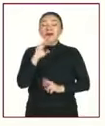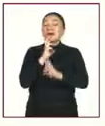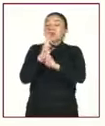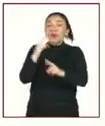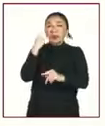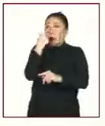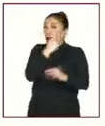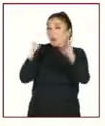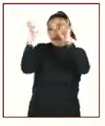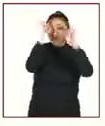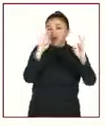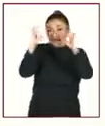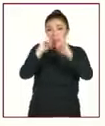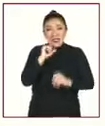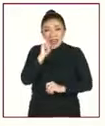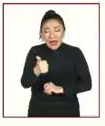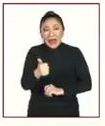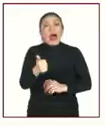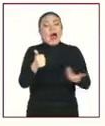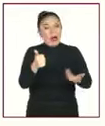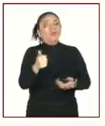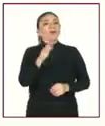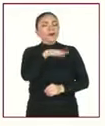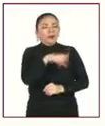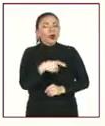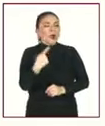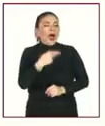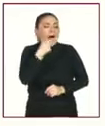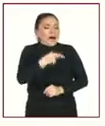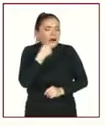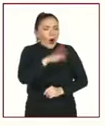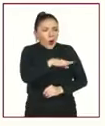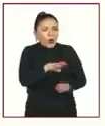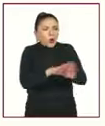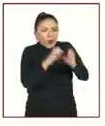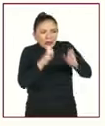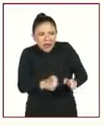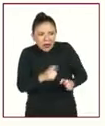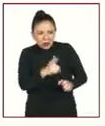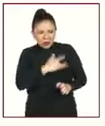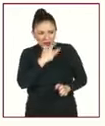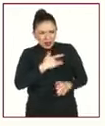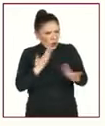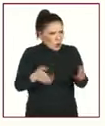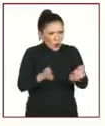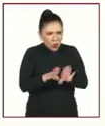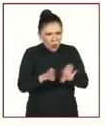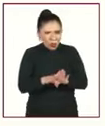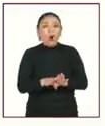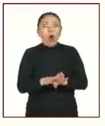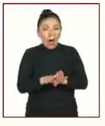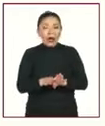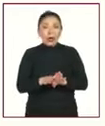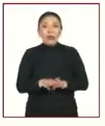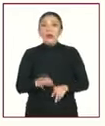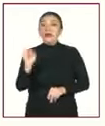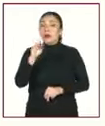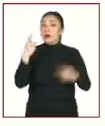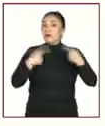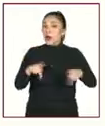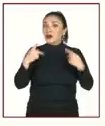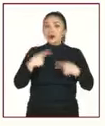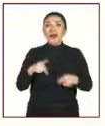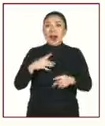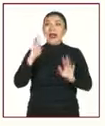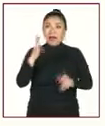entonces decirle, oye, ¿cómo estás? ¿Cómo te encuentras? Esa es una orden verbal. Si la persona, después